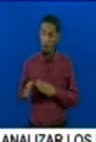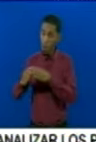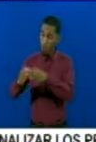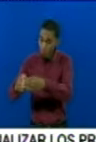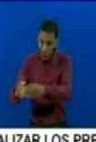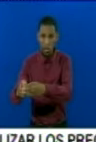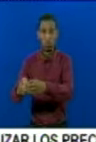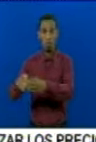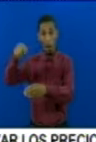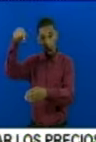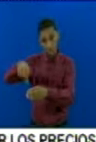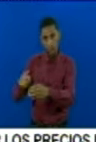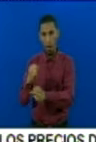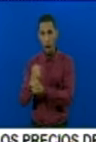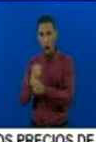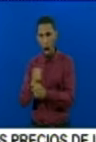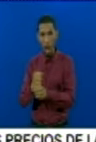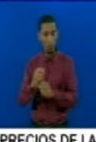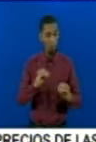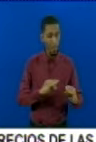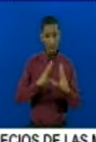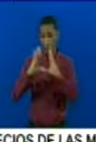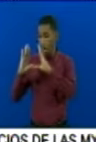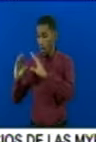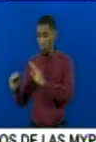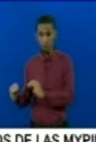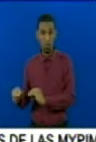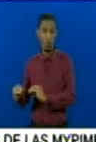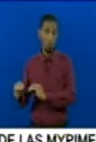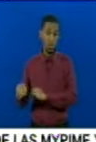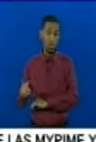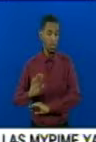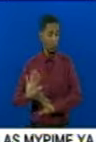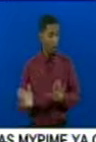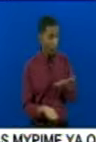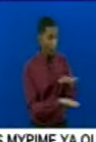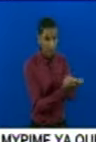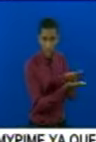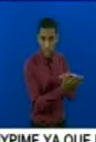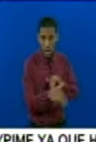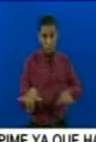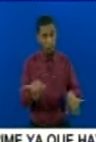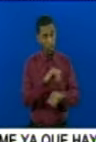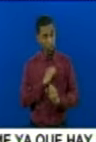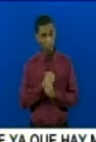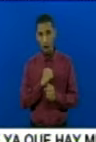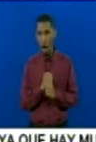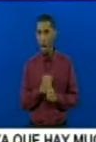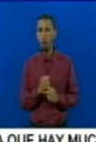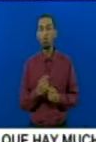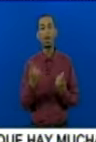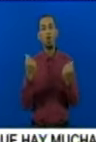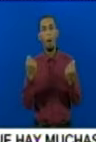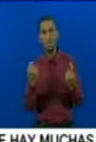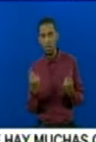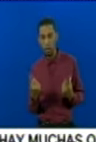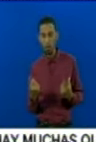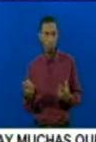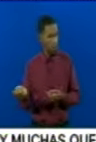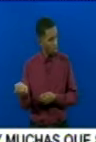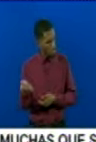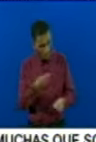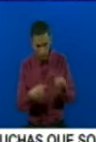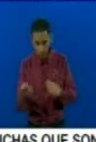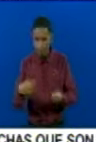las transportaciones, en los almacenes, y en los últimos tiempos se ha sumado también el comercio minorista. Estamos hablando